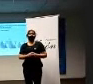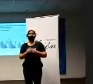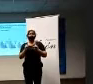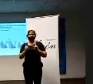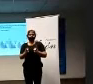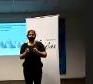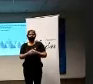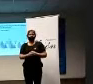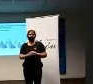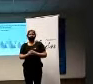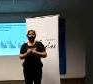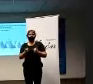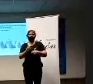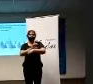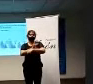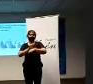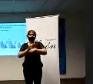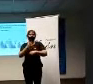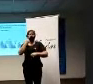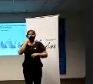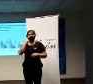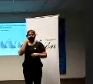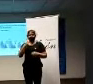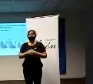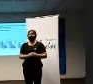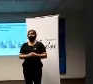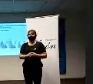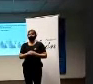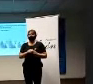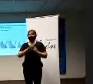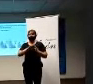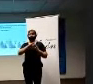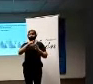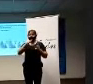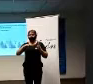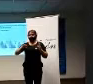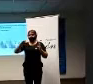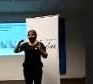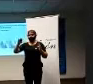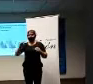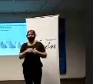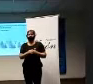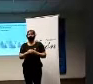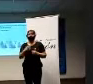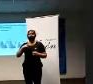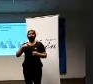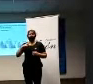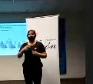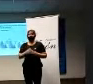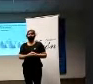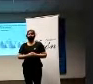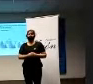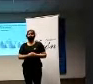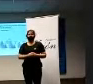centro-oeste, que demuestra también con respecto a las semanas cómo se fueron presentando y que forman parte de este eje Alto Paraná,